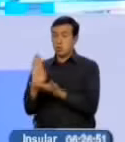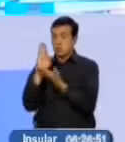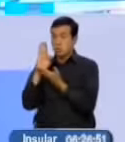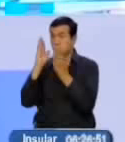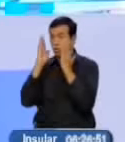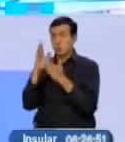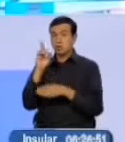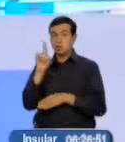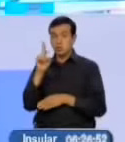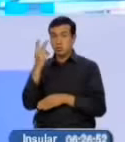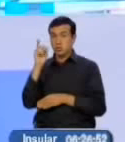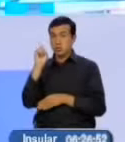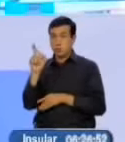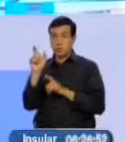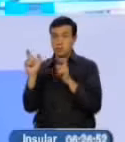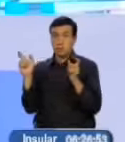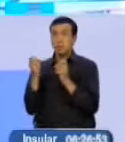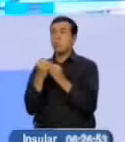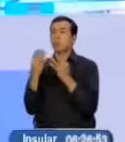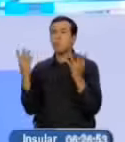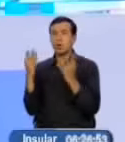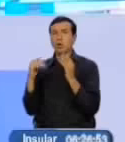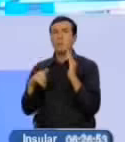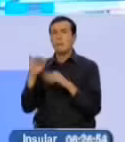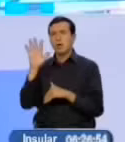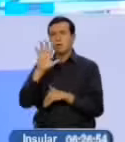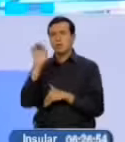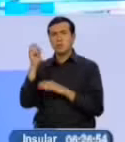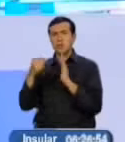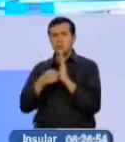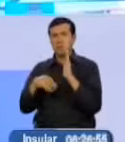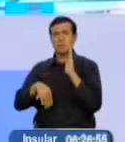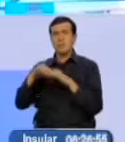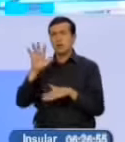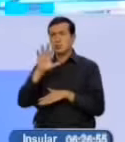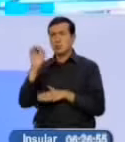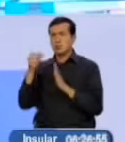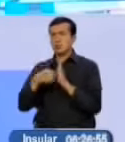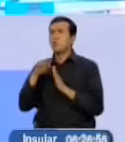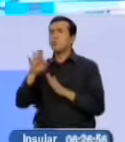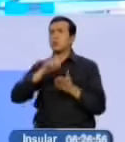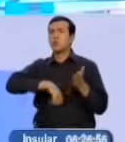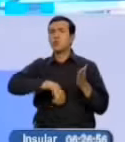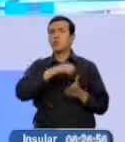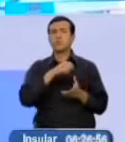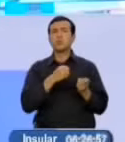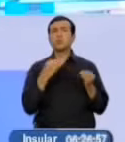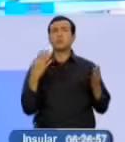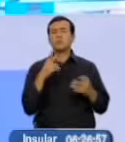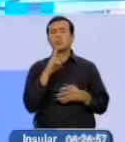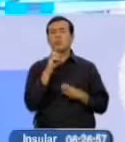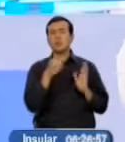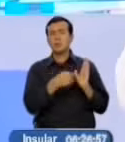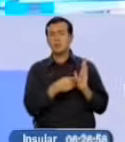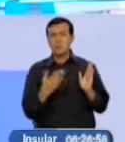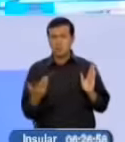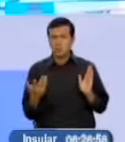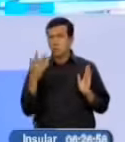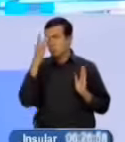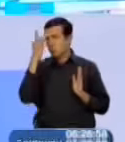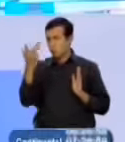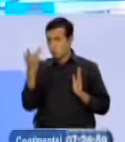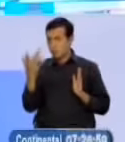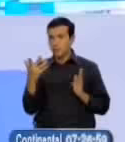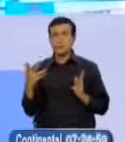estos 112 mil afiliados pasaron los montos de los 50 mil dólares cuando sus planes de contratos o coberturas solamente eran de 20 mil. ¿Pero por qué